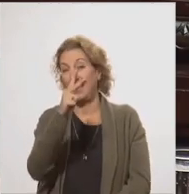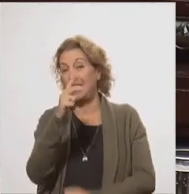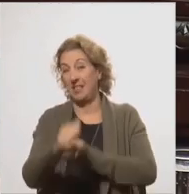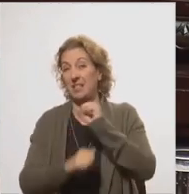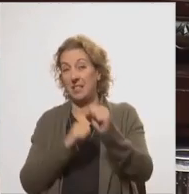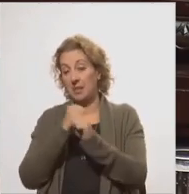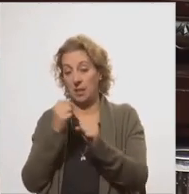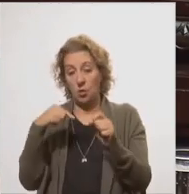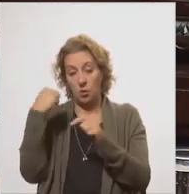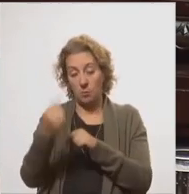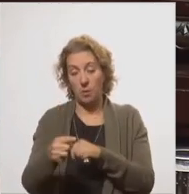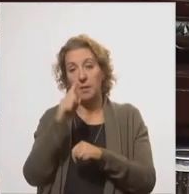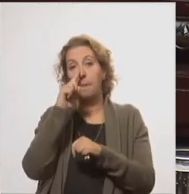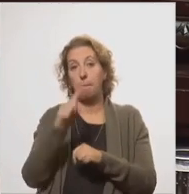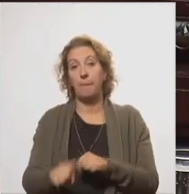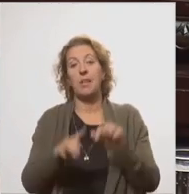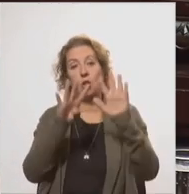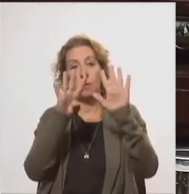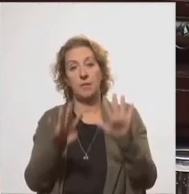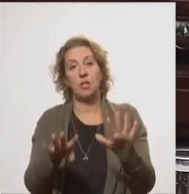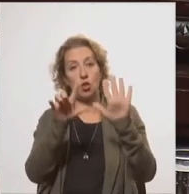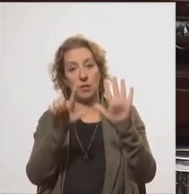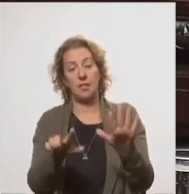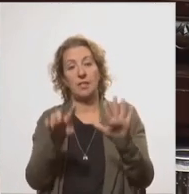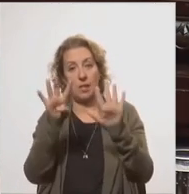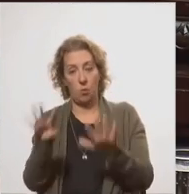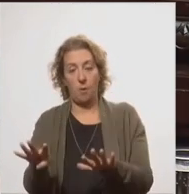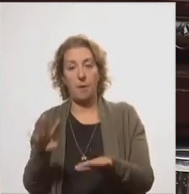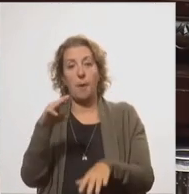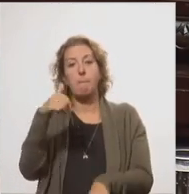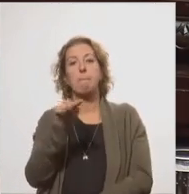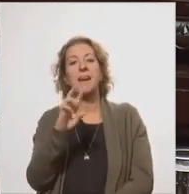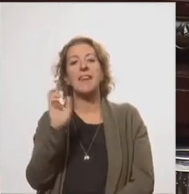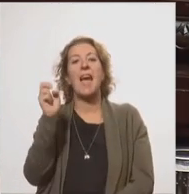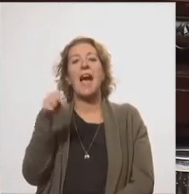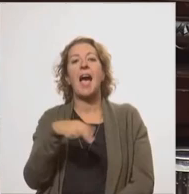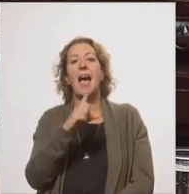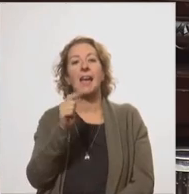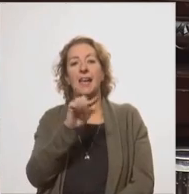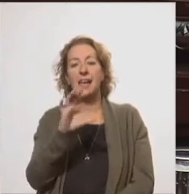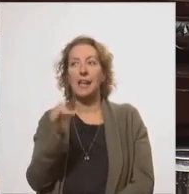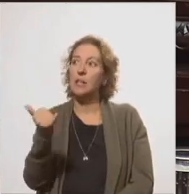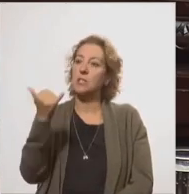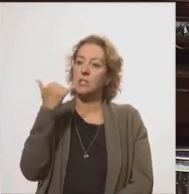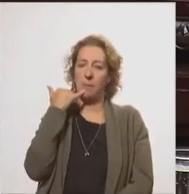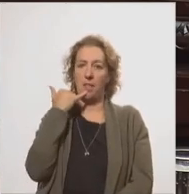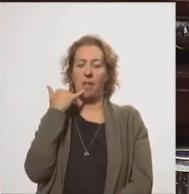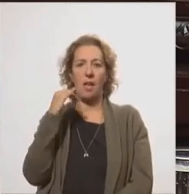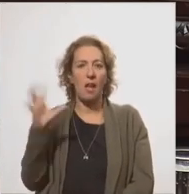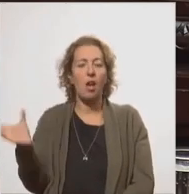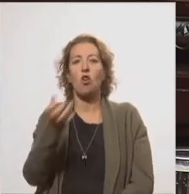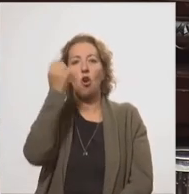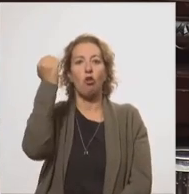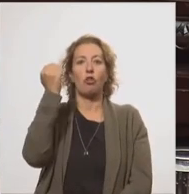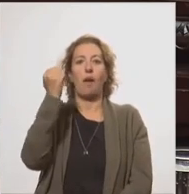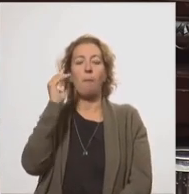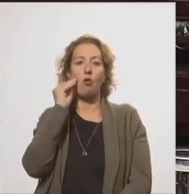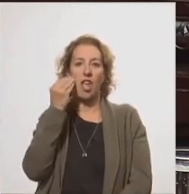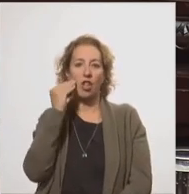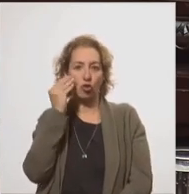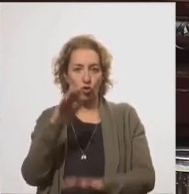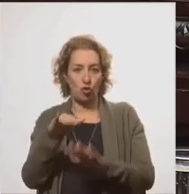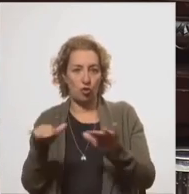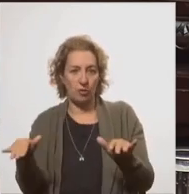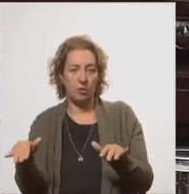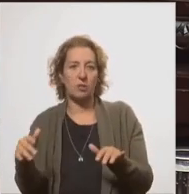en 1979, María Angélica recibió una llamada. Habían encontrado a los nietos, tras la intensa búsqueda de la